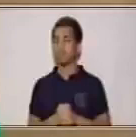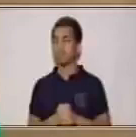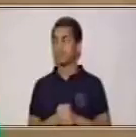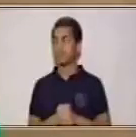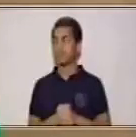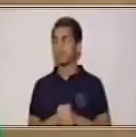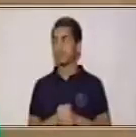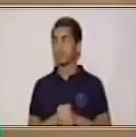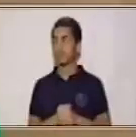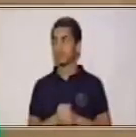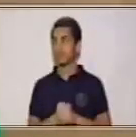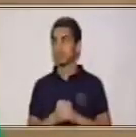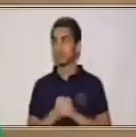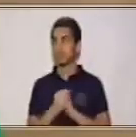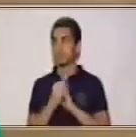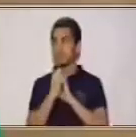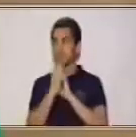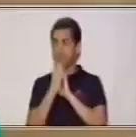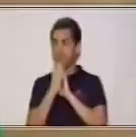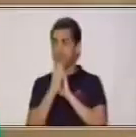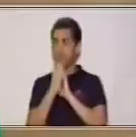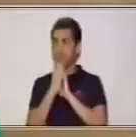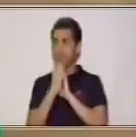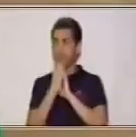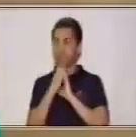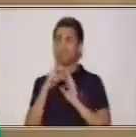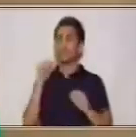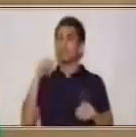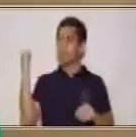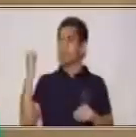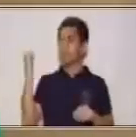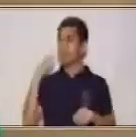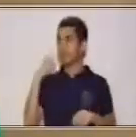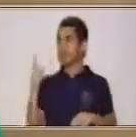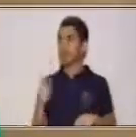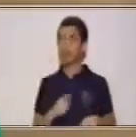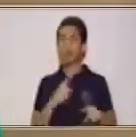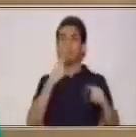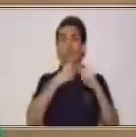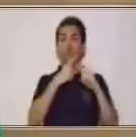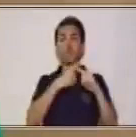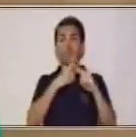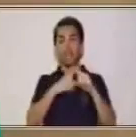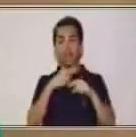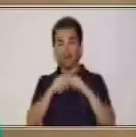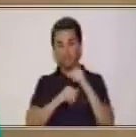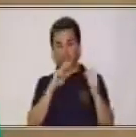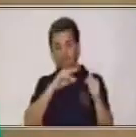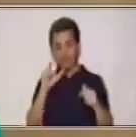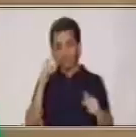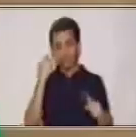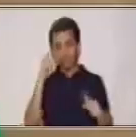fracción y aquí multiplicamos. Al multiplicar fracciones lo hacemos de manera lineal.